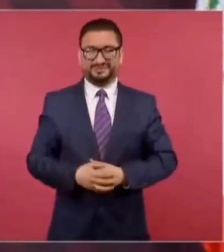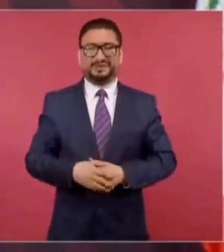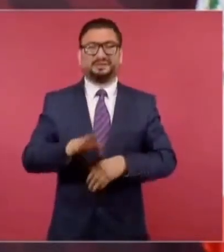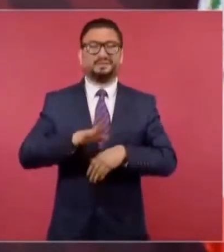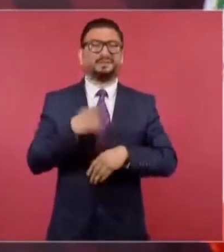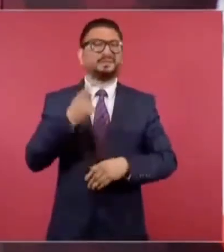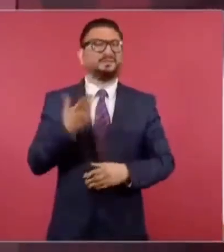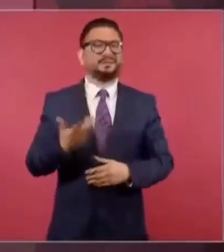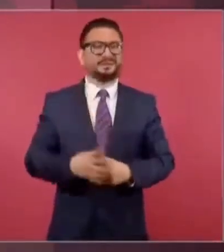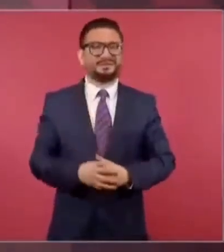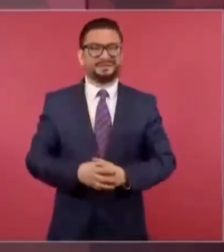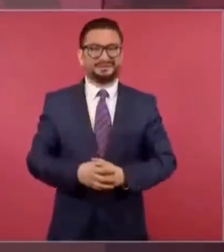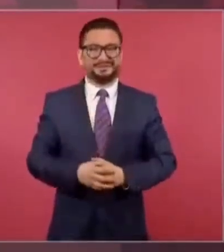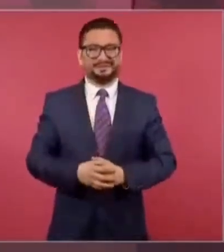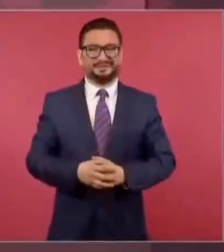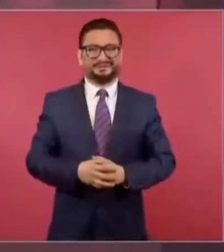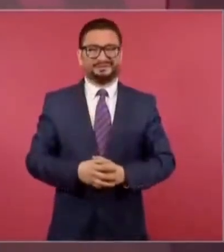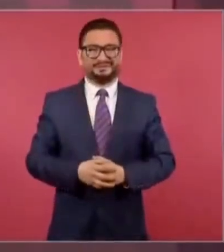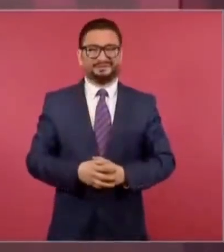porque